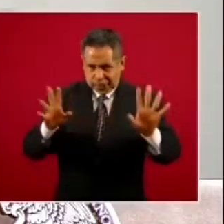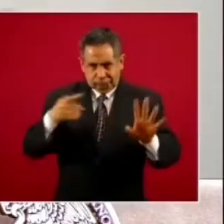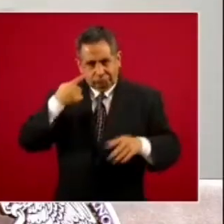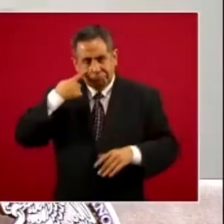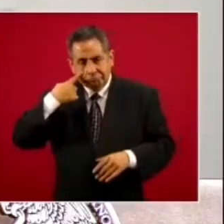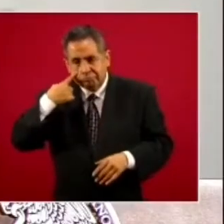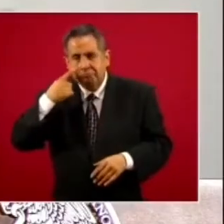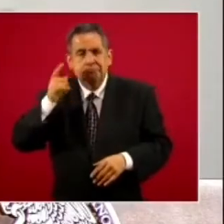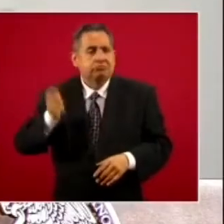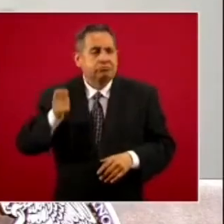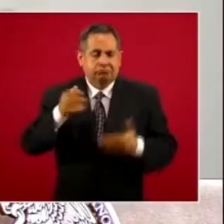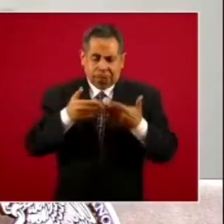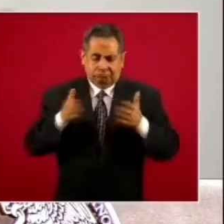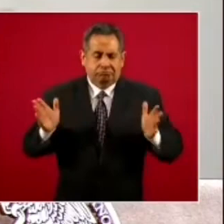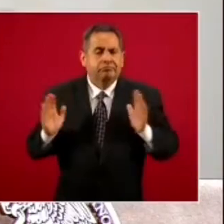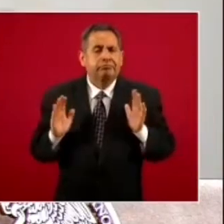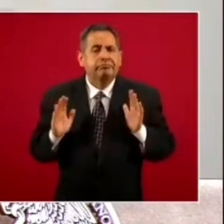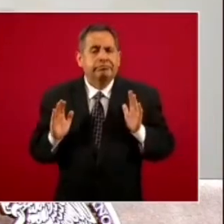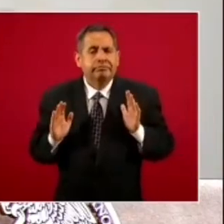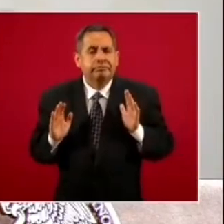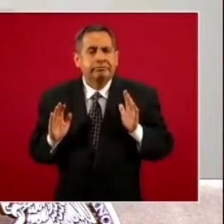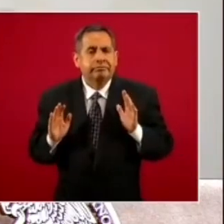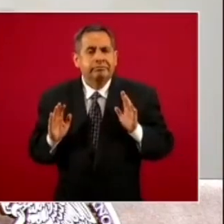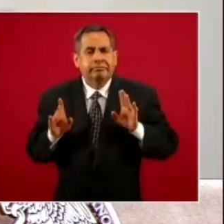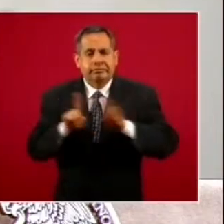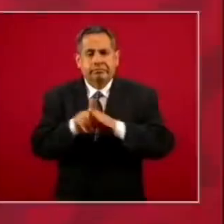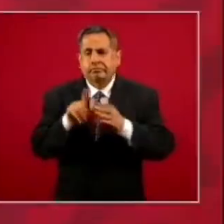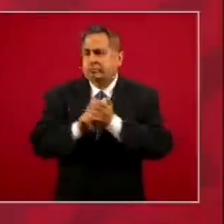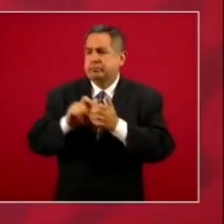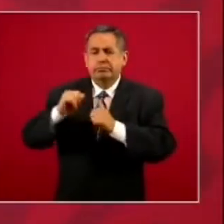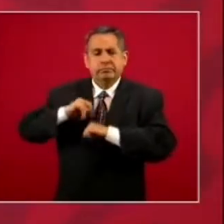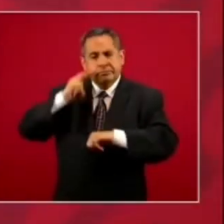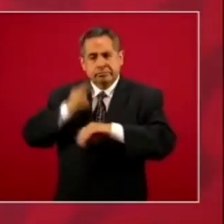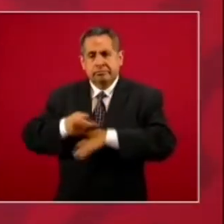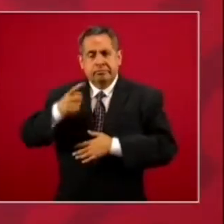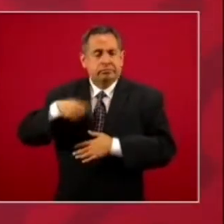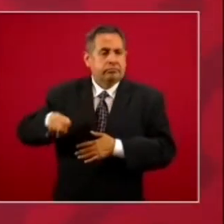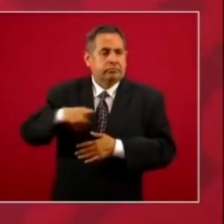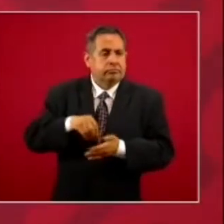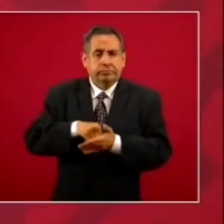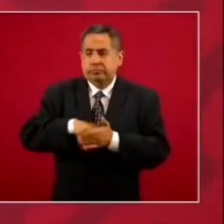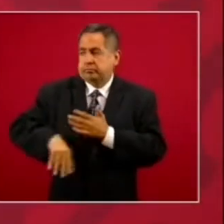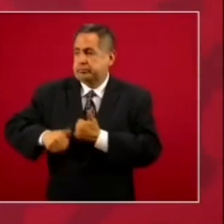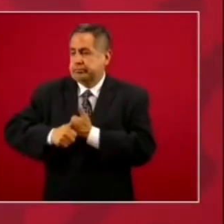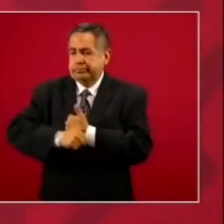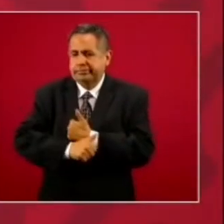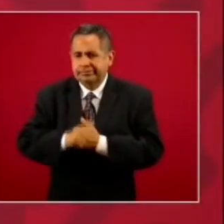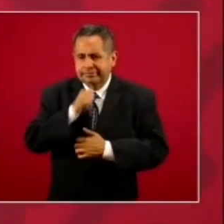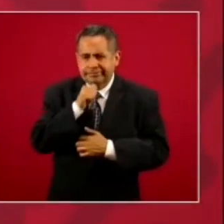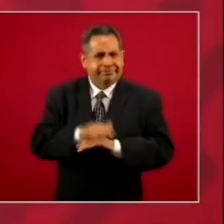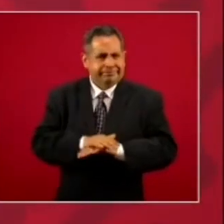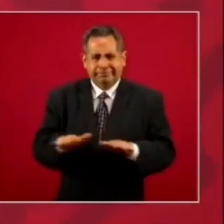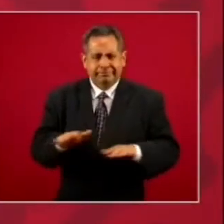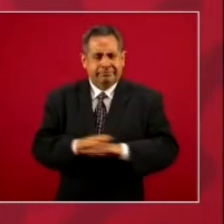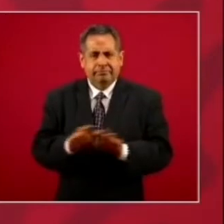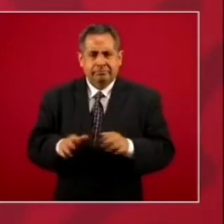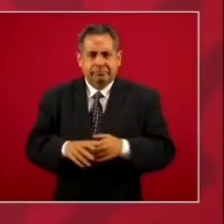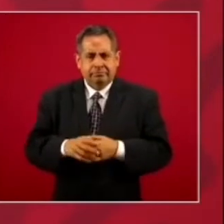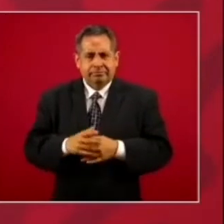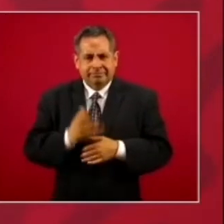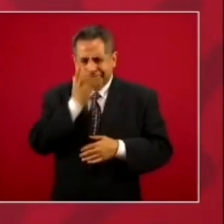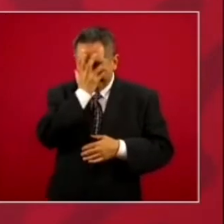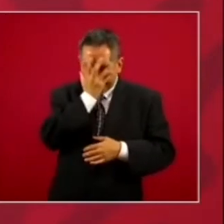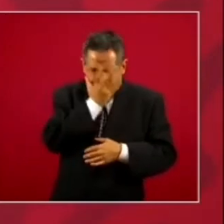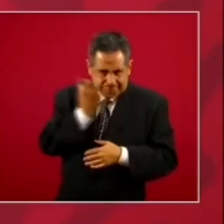que nos compete, no ocultar nada, fuera